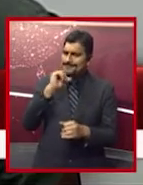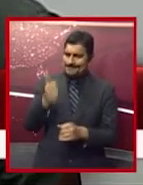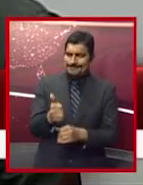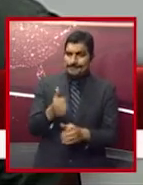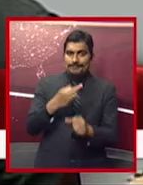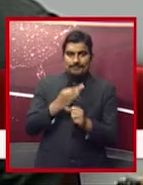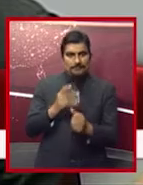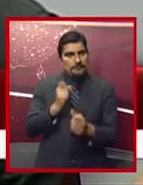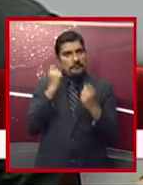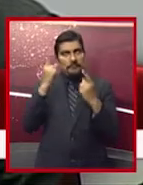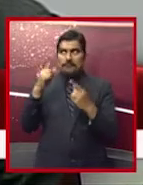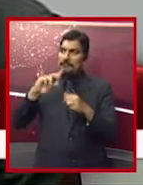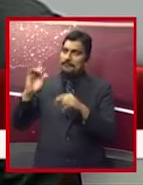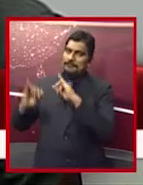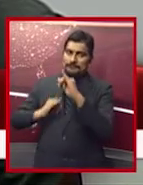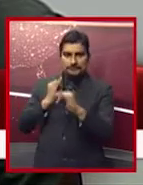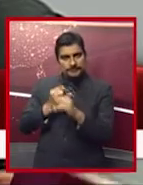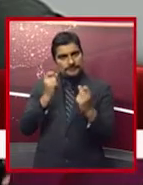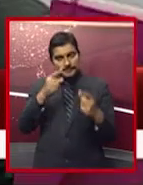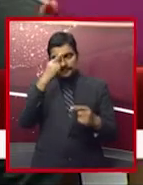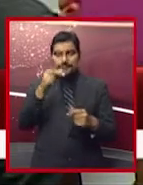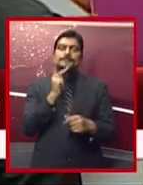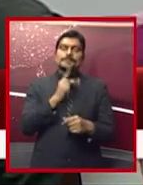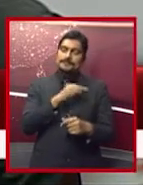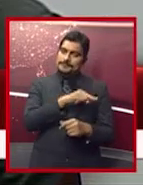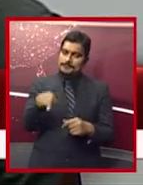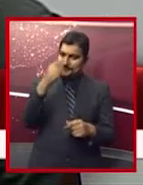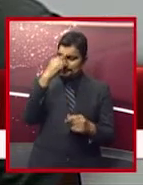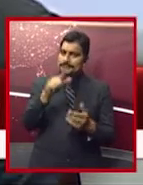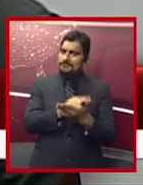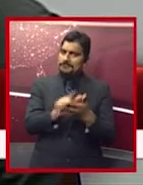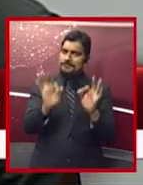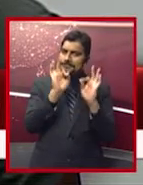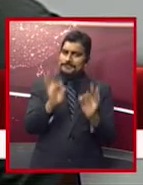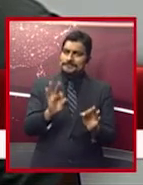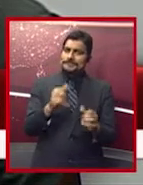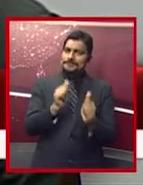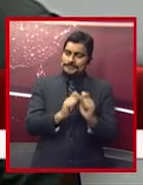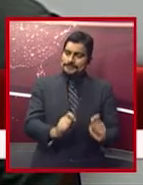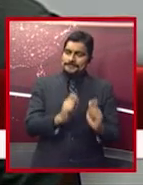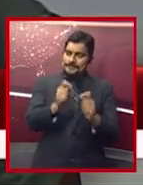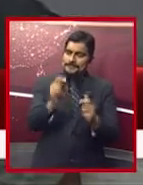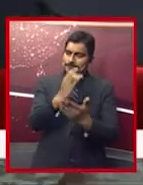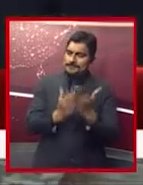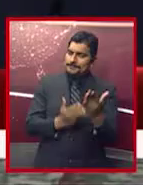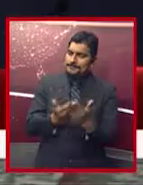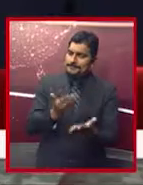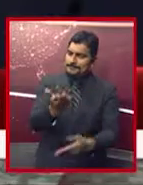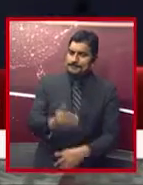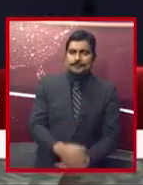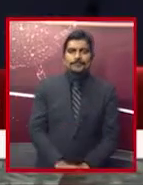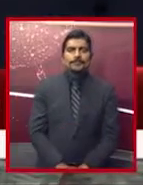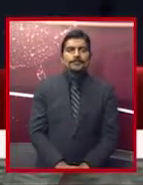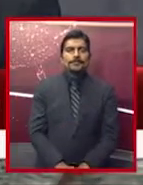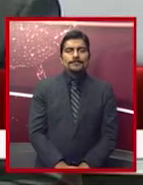hay reconocimiento internacional a la Comisión Nacional de Hidrocarburos por su transparencia en el otorgamiento de contratos.